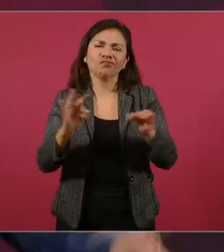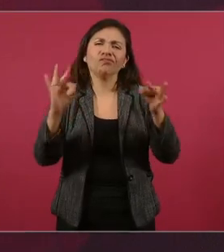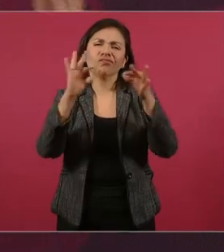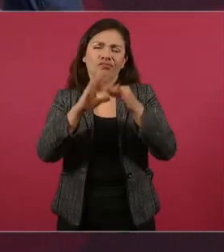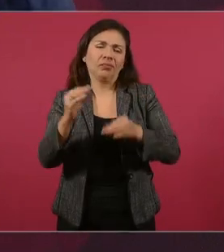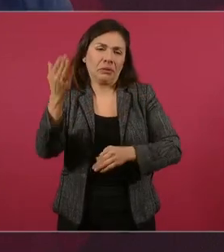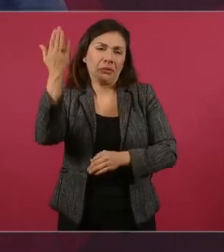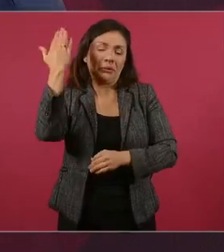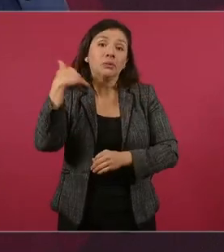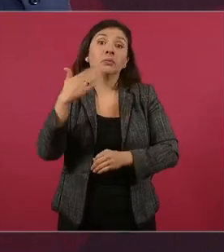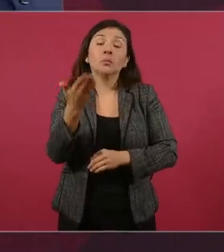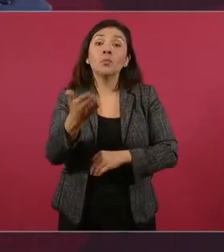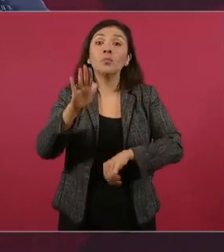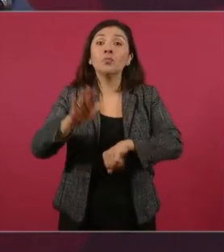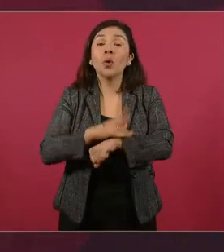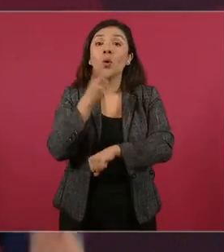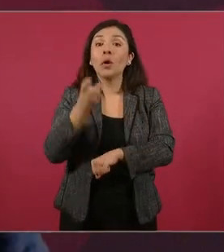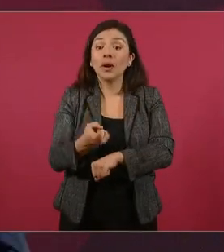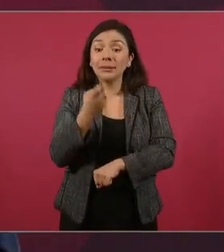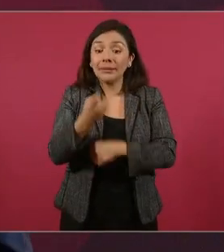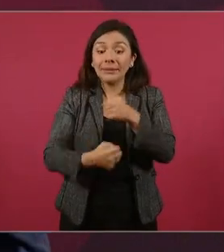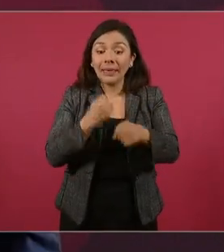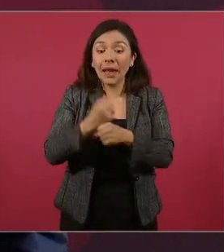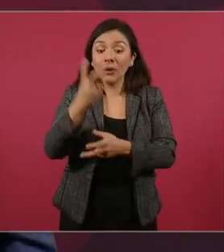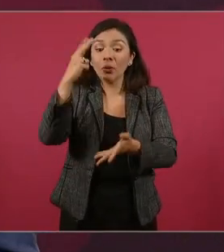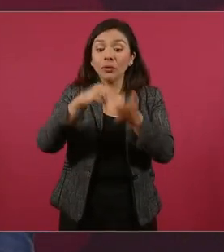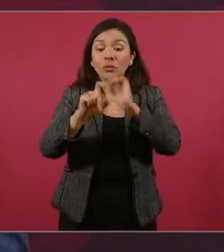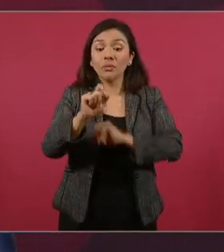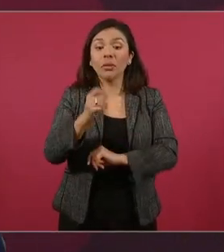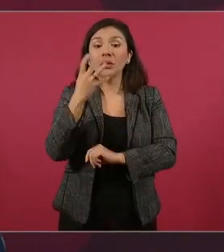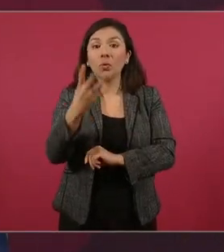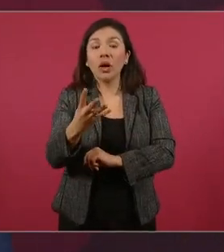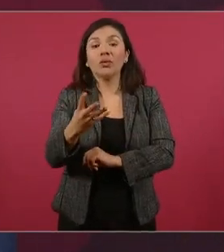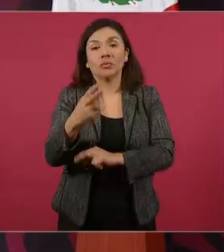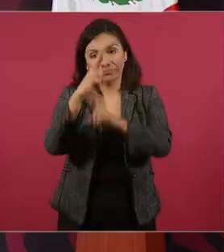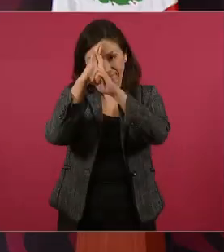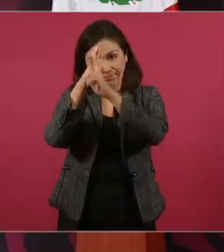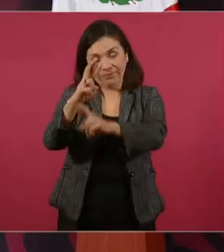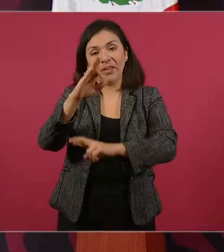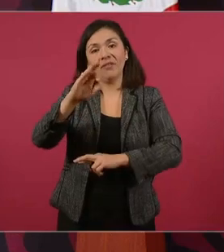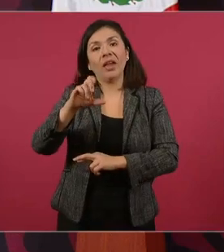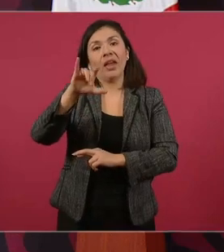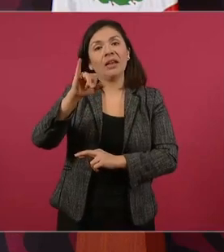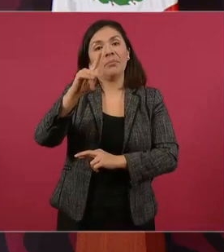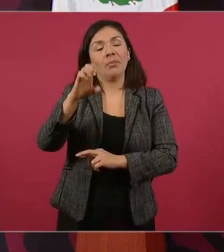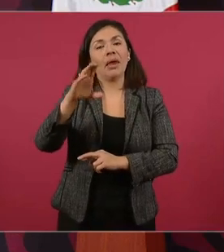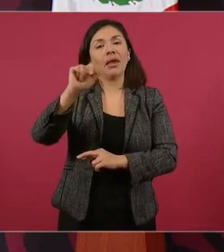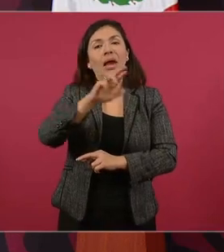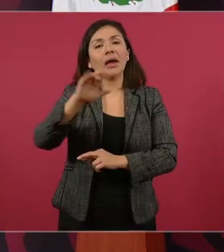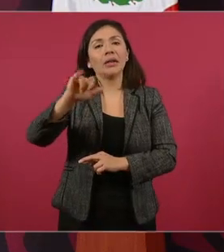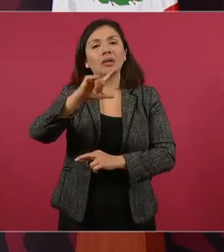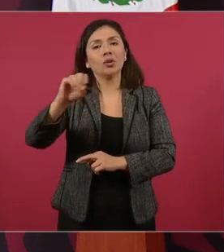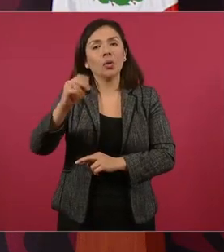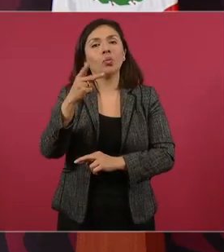Y por eso este año es el año de Felipe Carrillo Puerto.